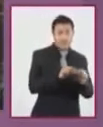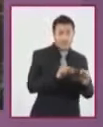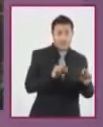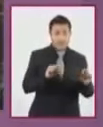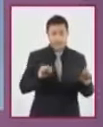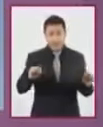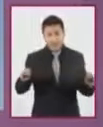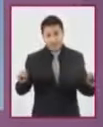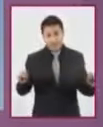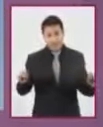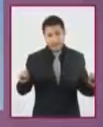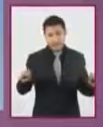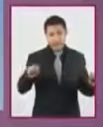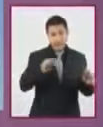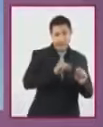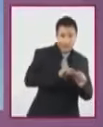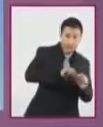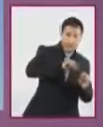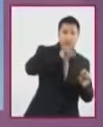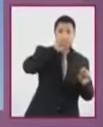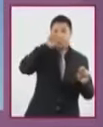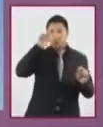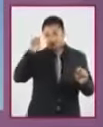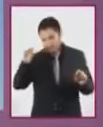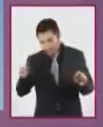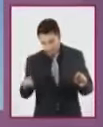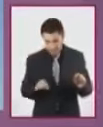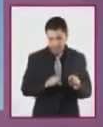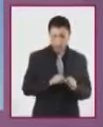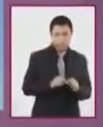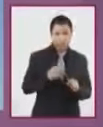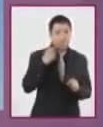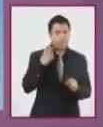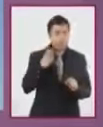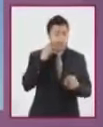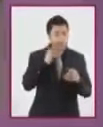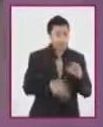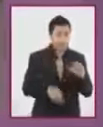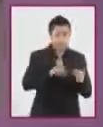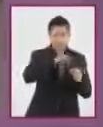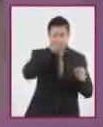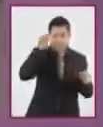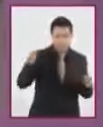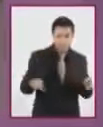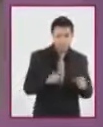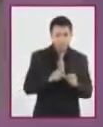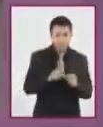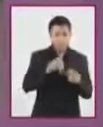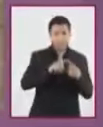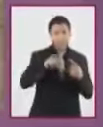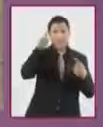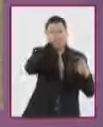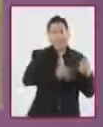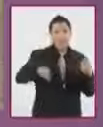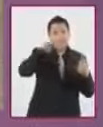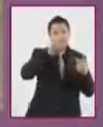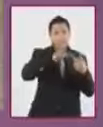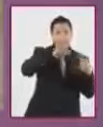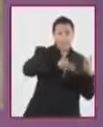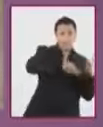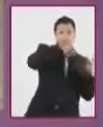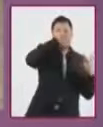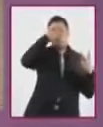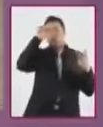rectilíneo y curvilíneo. Y dentro de esta última, circular,